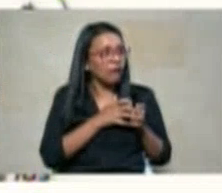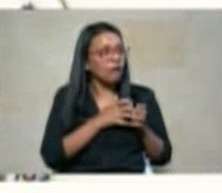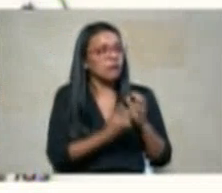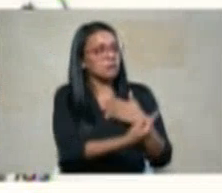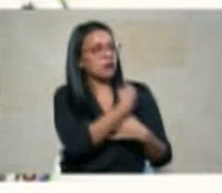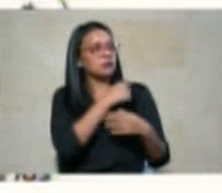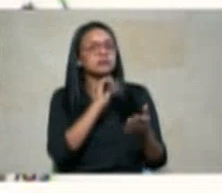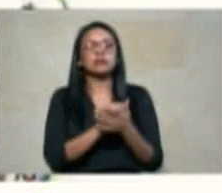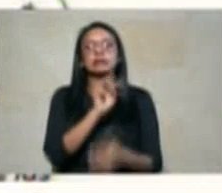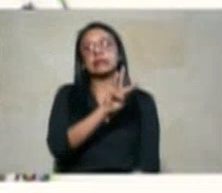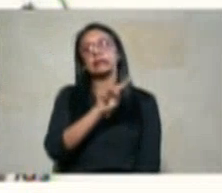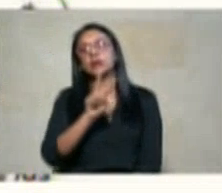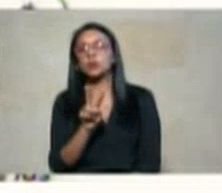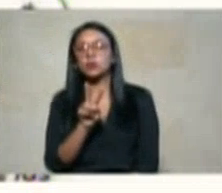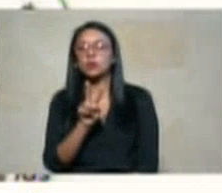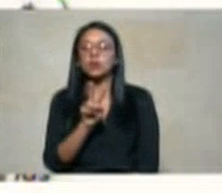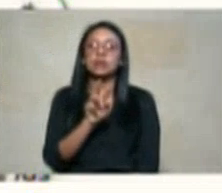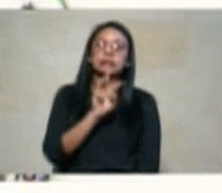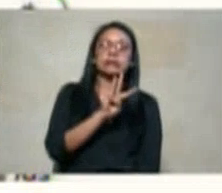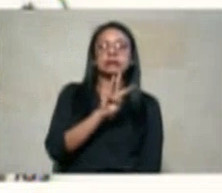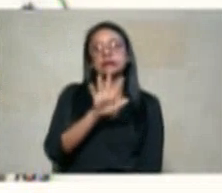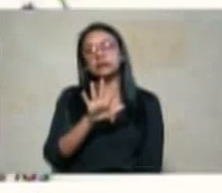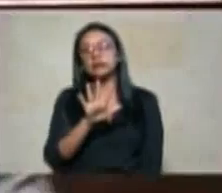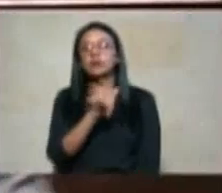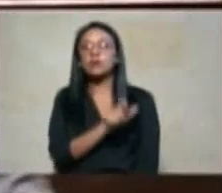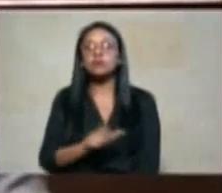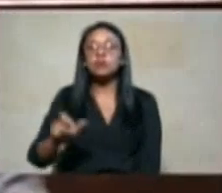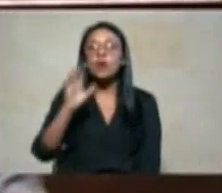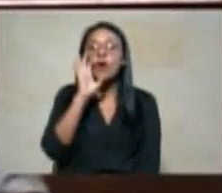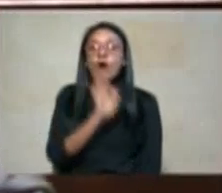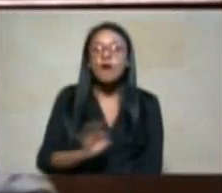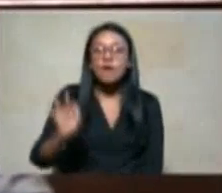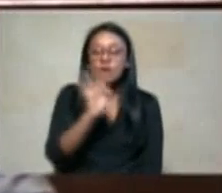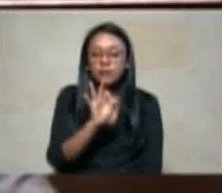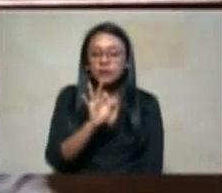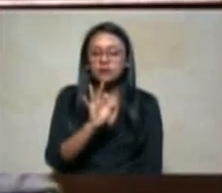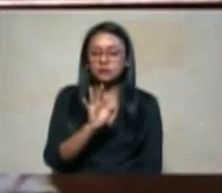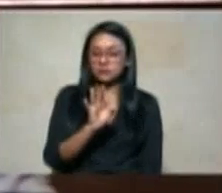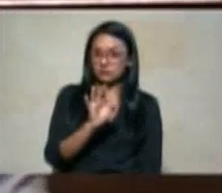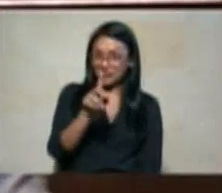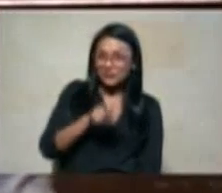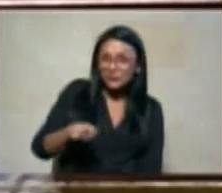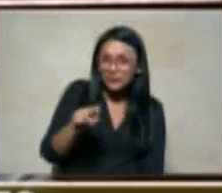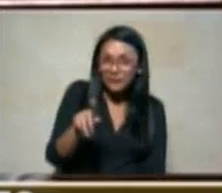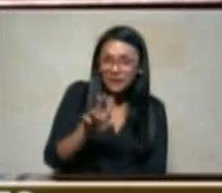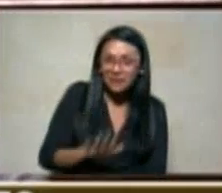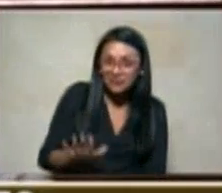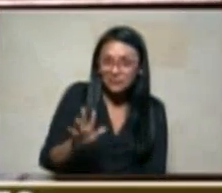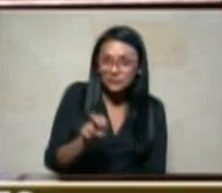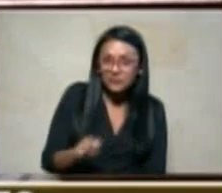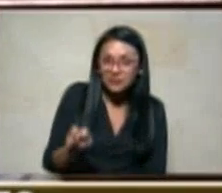entre 32 y 35 hombres. Esos no son vagos.